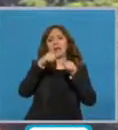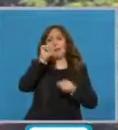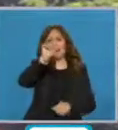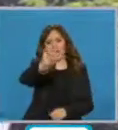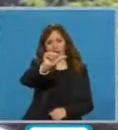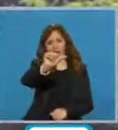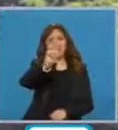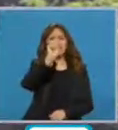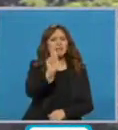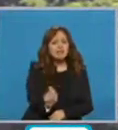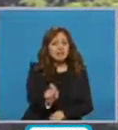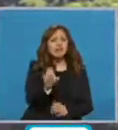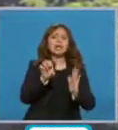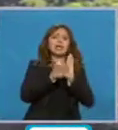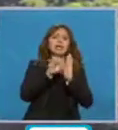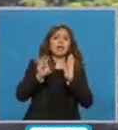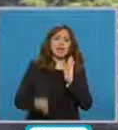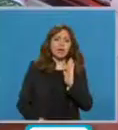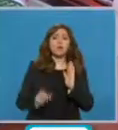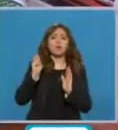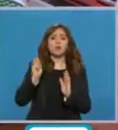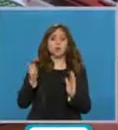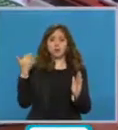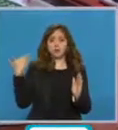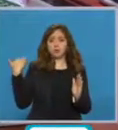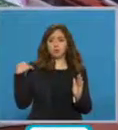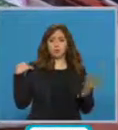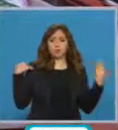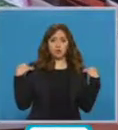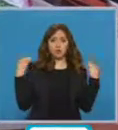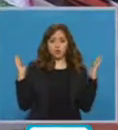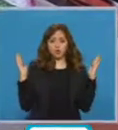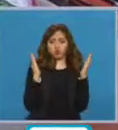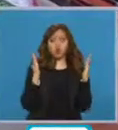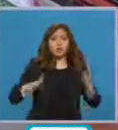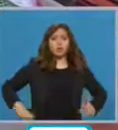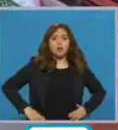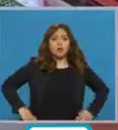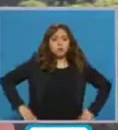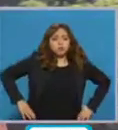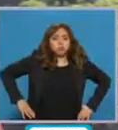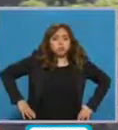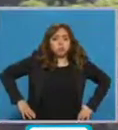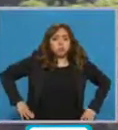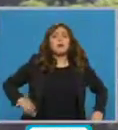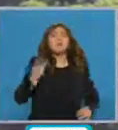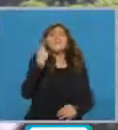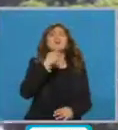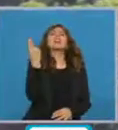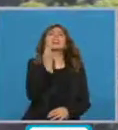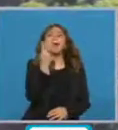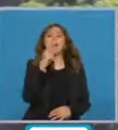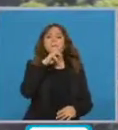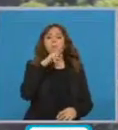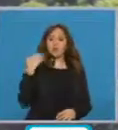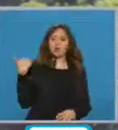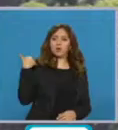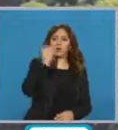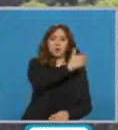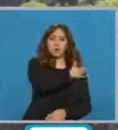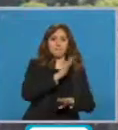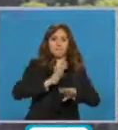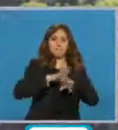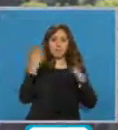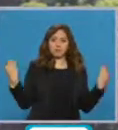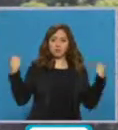mucho más pequeñitos que la cadera. Ok. Entonces lo que tenemos que hacer es enfatizar un poquito más los hombros para equilibrarlos con la parte de la